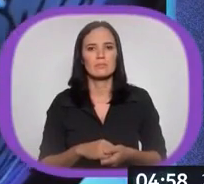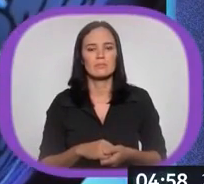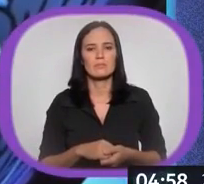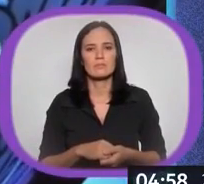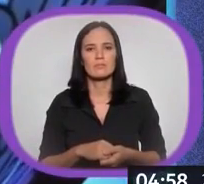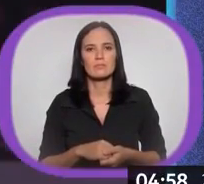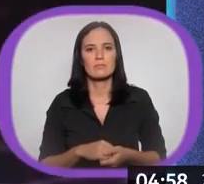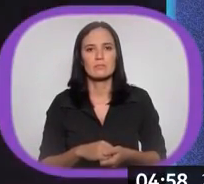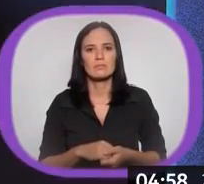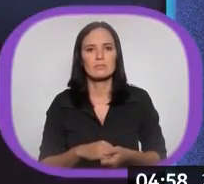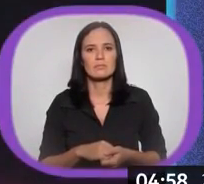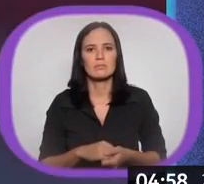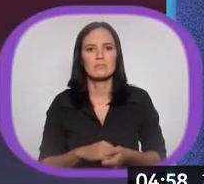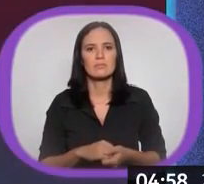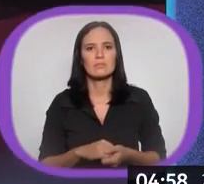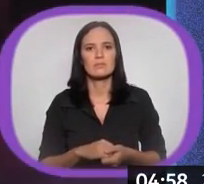¡No!